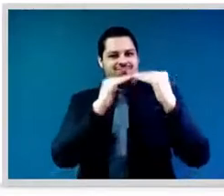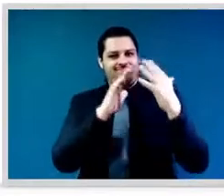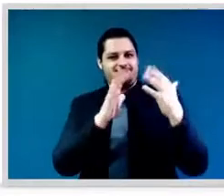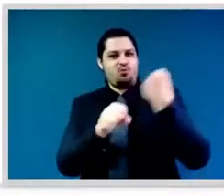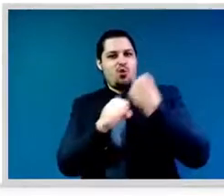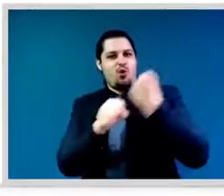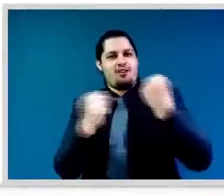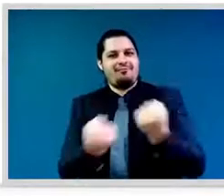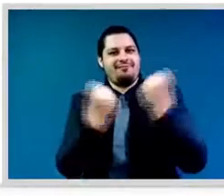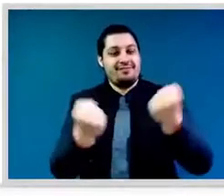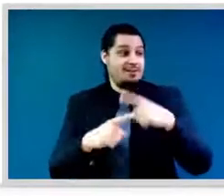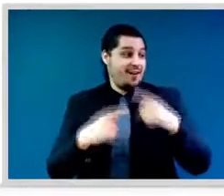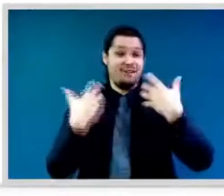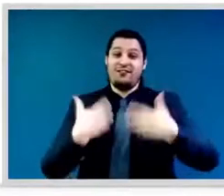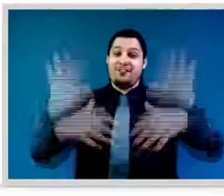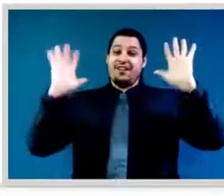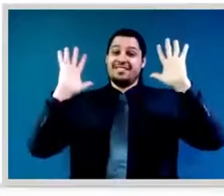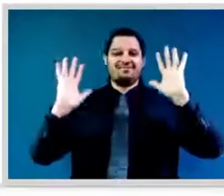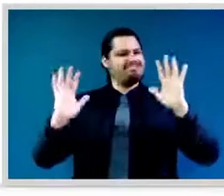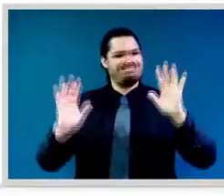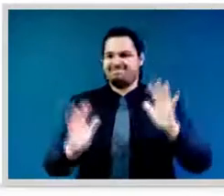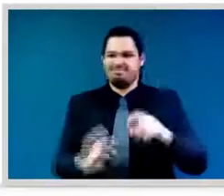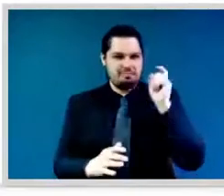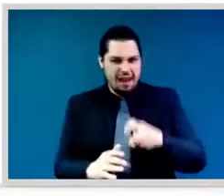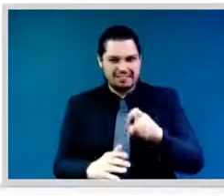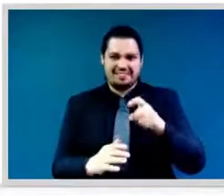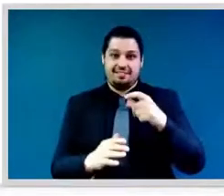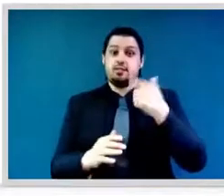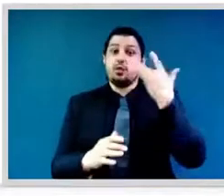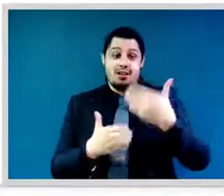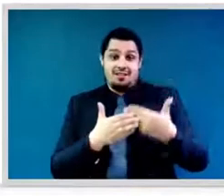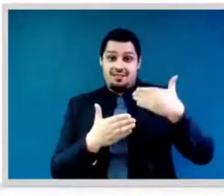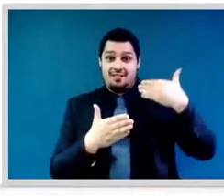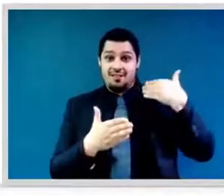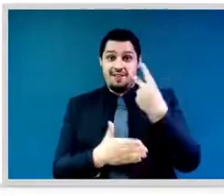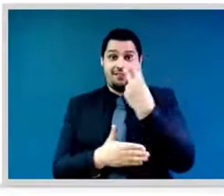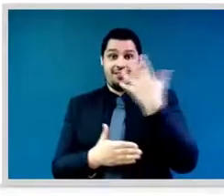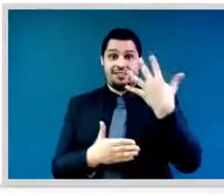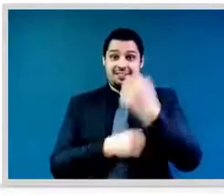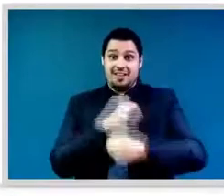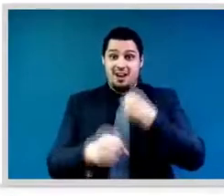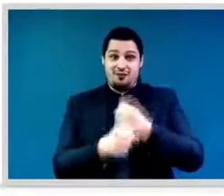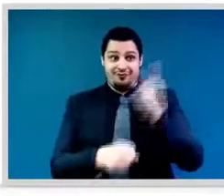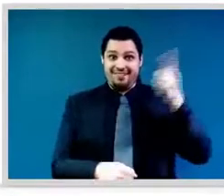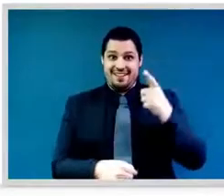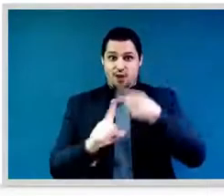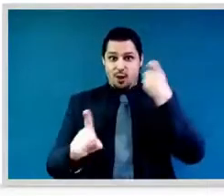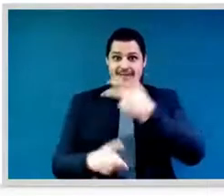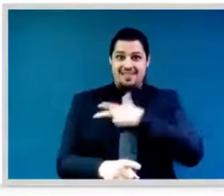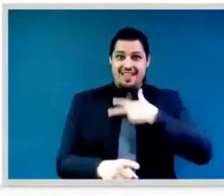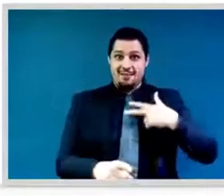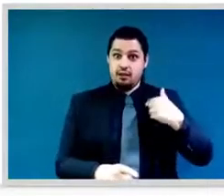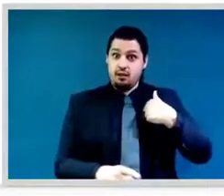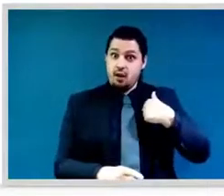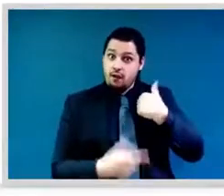a estos 25 años de Beijing, que yo también estuve allí. Y estuve allí